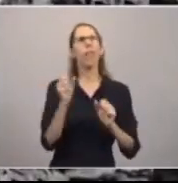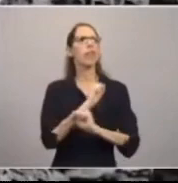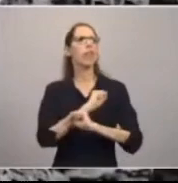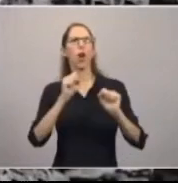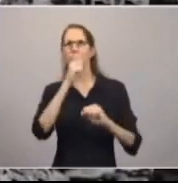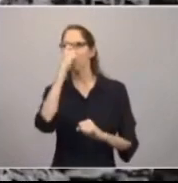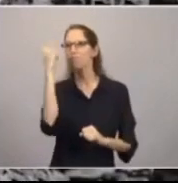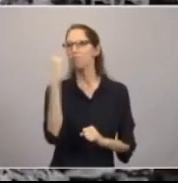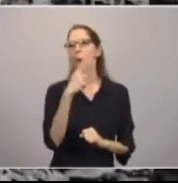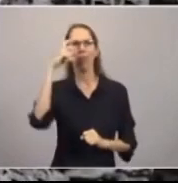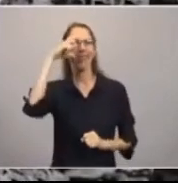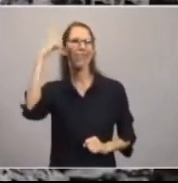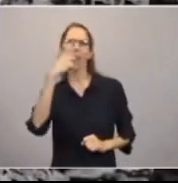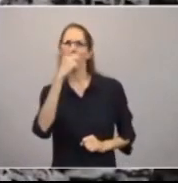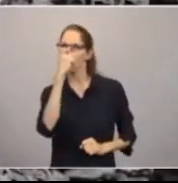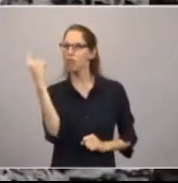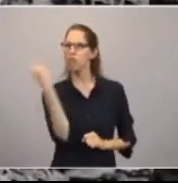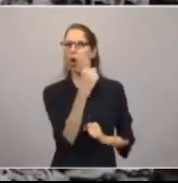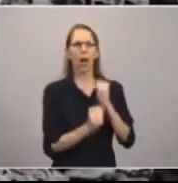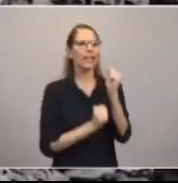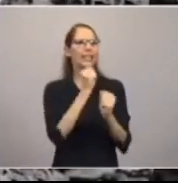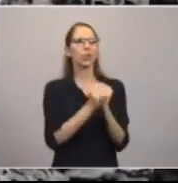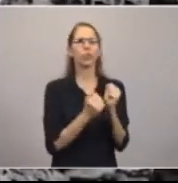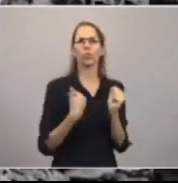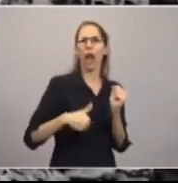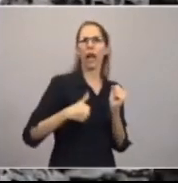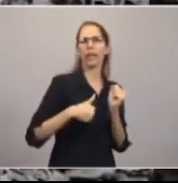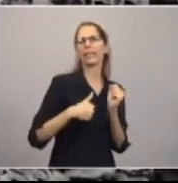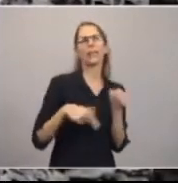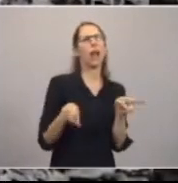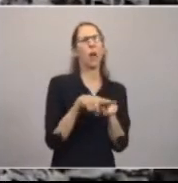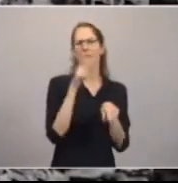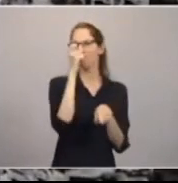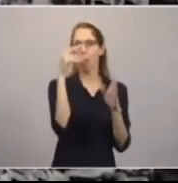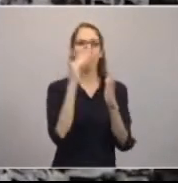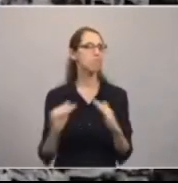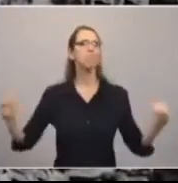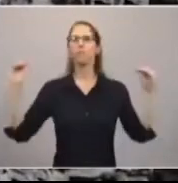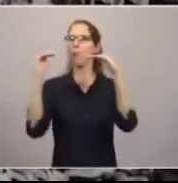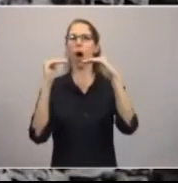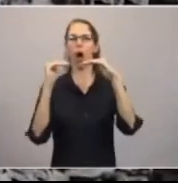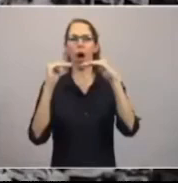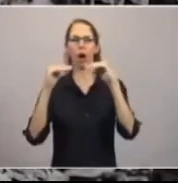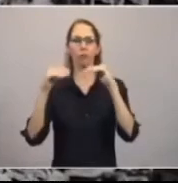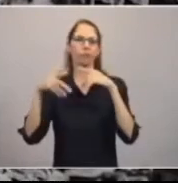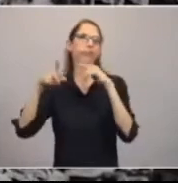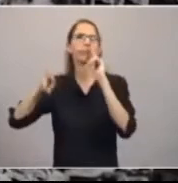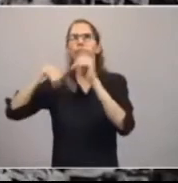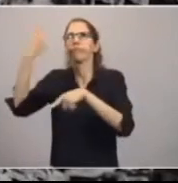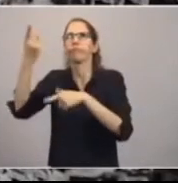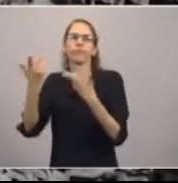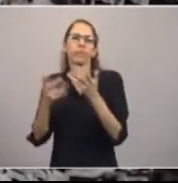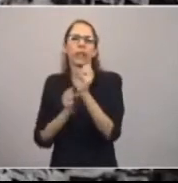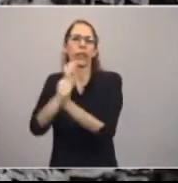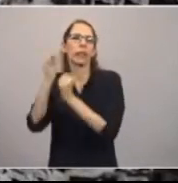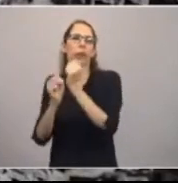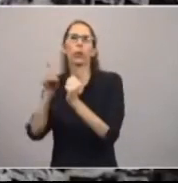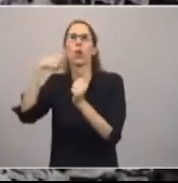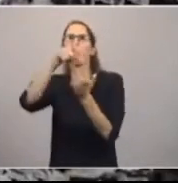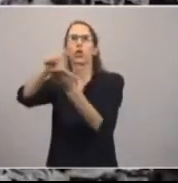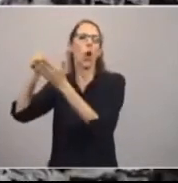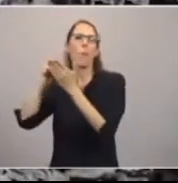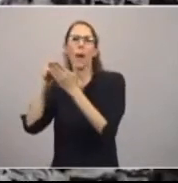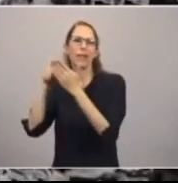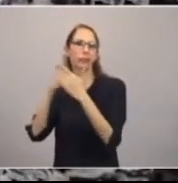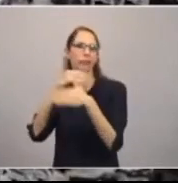a estar al nivel, va a estar en la frontera que tal vez está la industria de los países capitalistas más